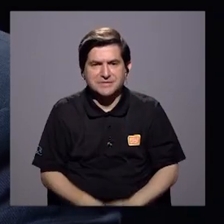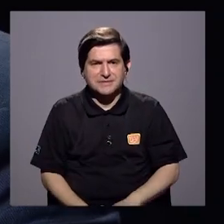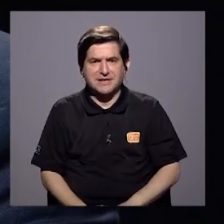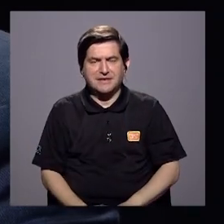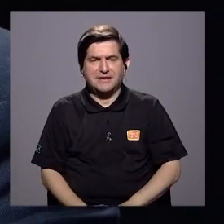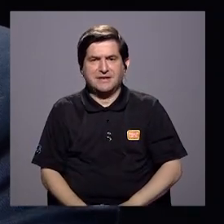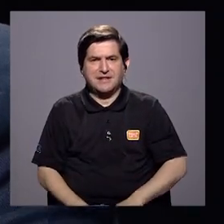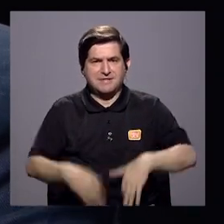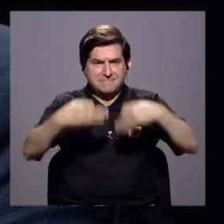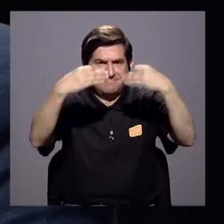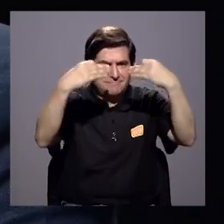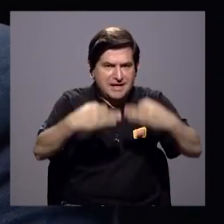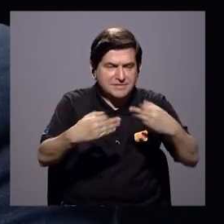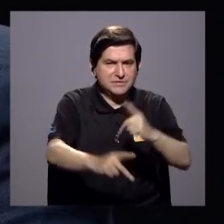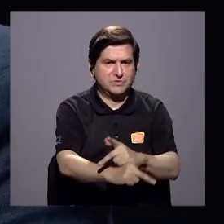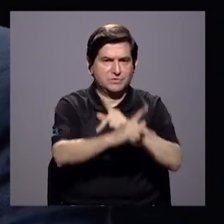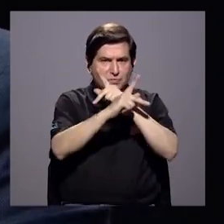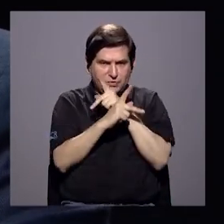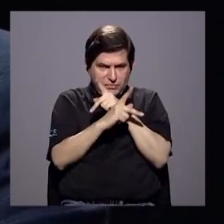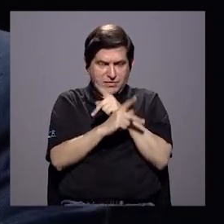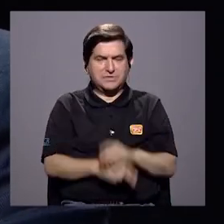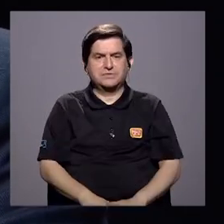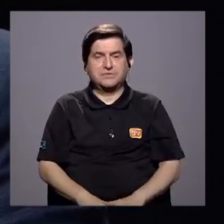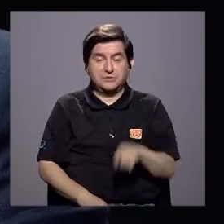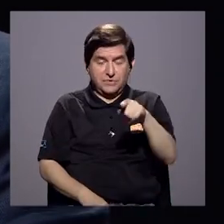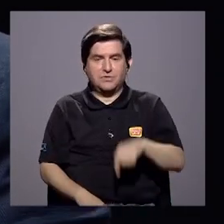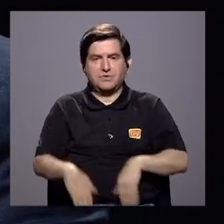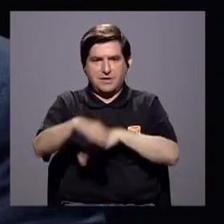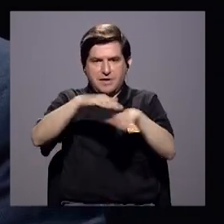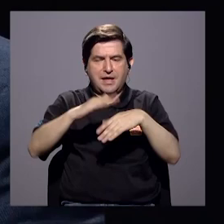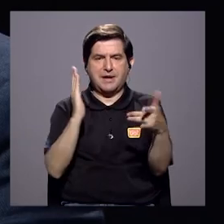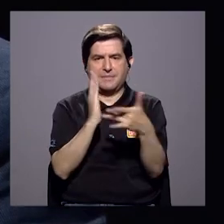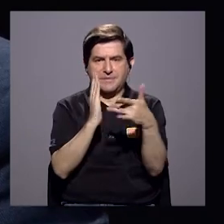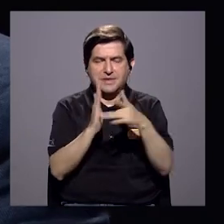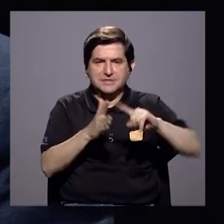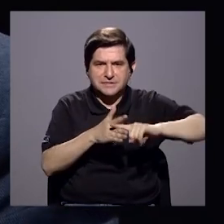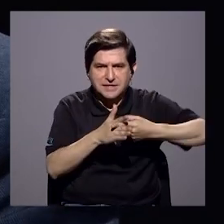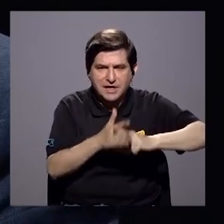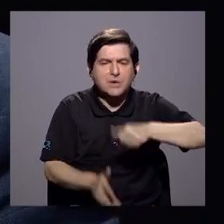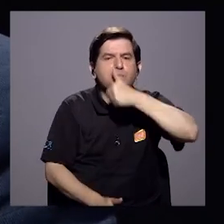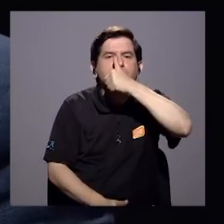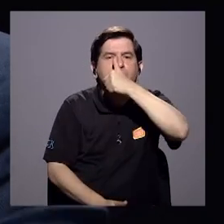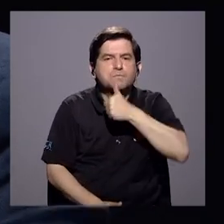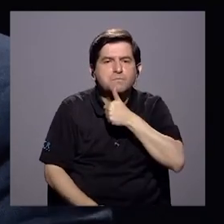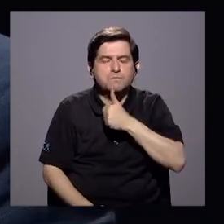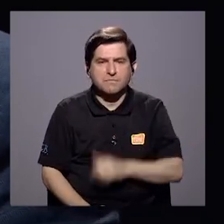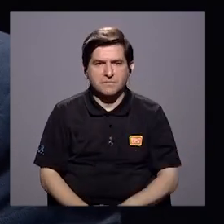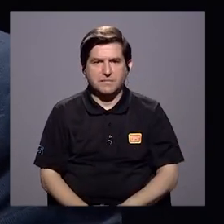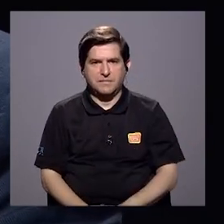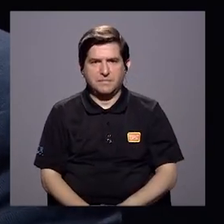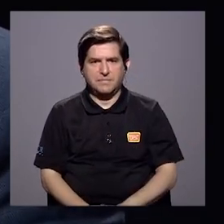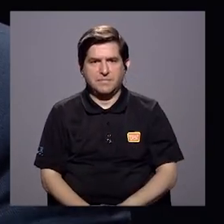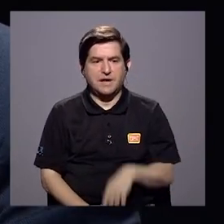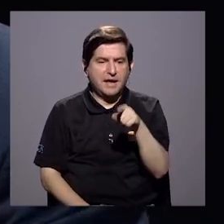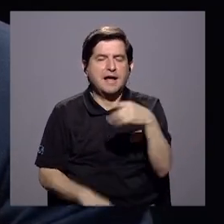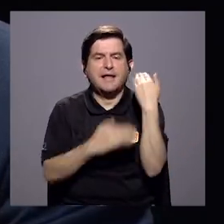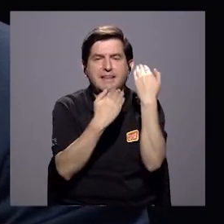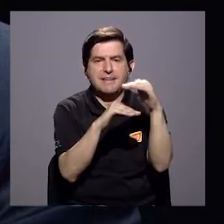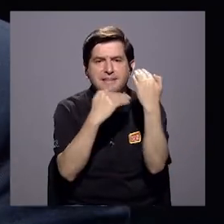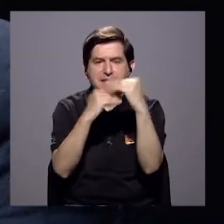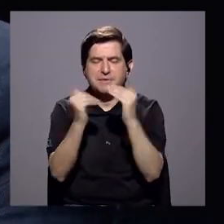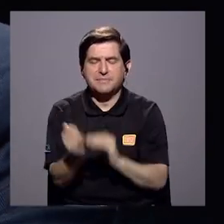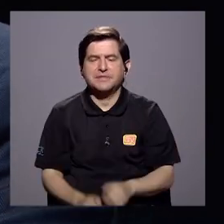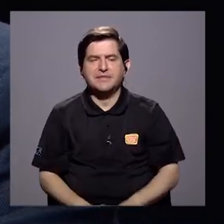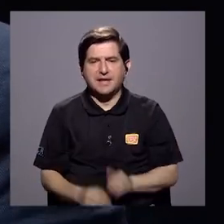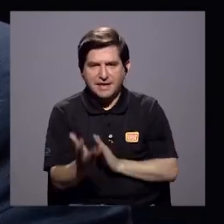medidas digamos de protección en las plataformas tecnológicas como las herramientas de privacidad como podrían ser limitar